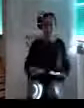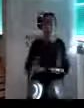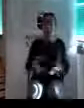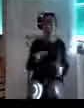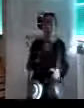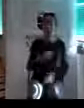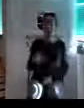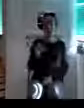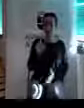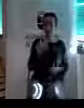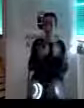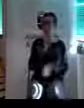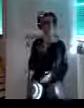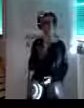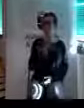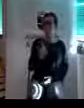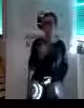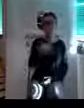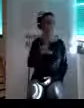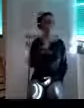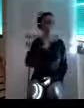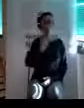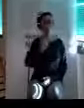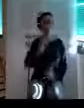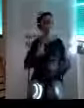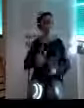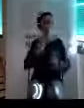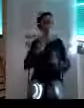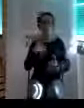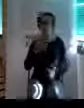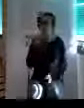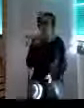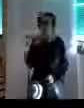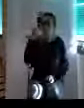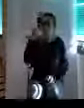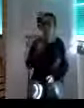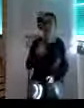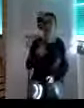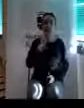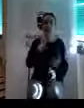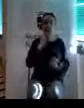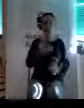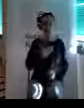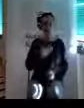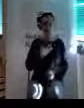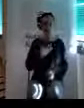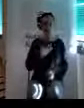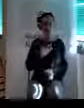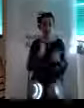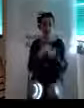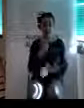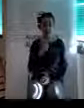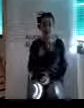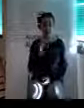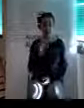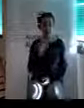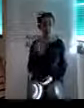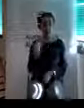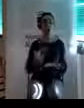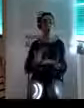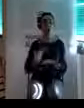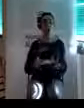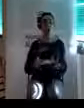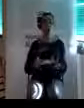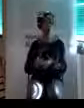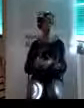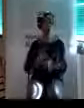día 11 oye me está fenomenal eso sí voy a ponderar y debo reconocer que el alcalde emite el día 11 un justificante para los vecinos